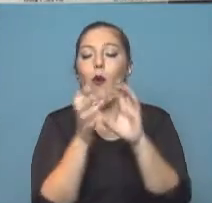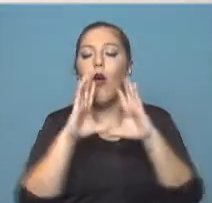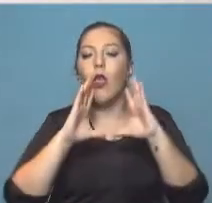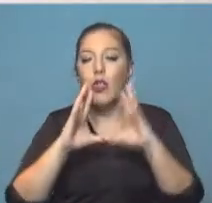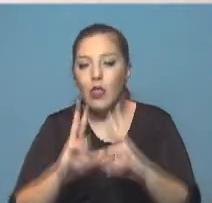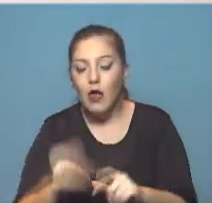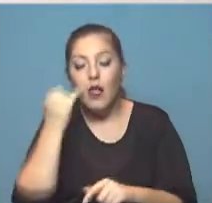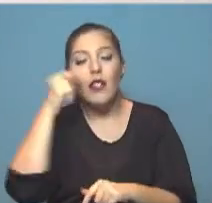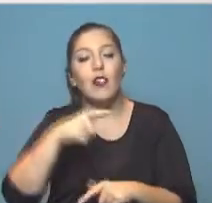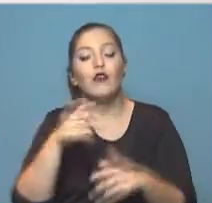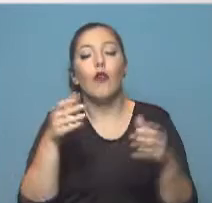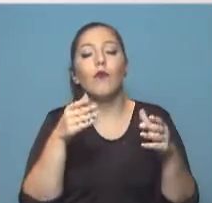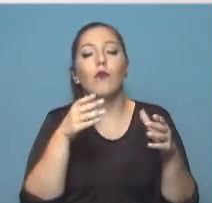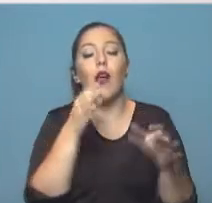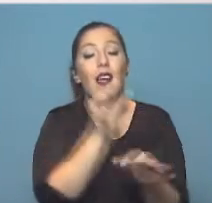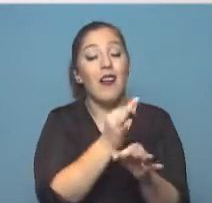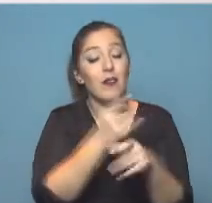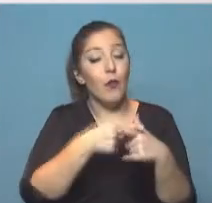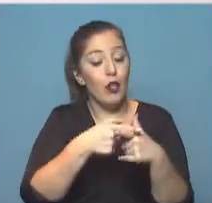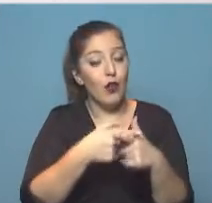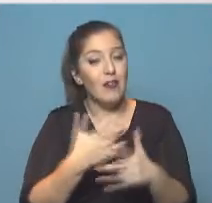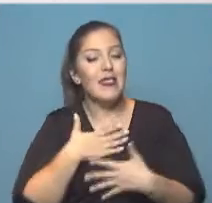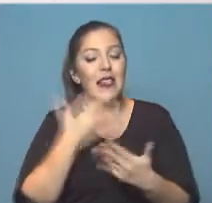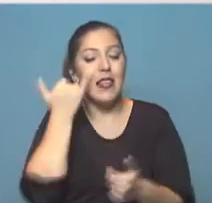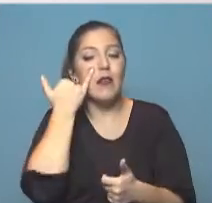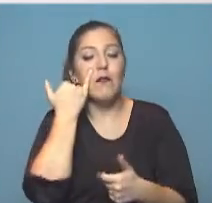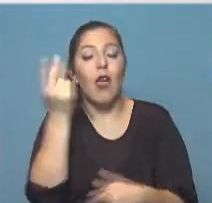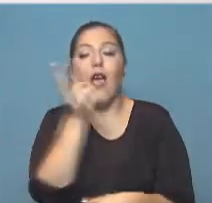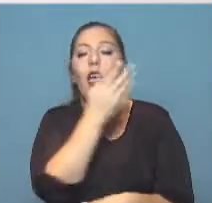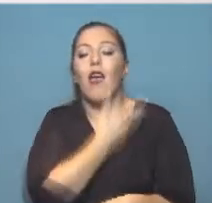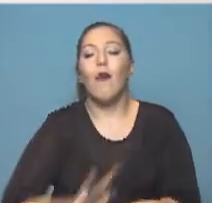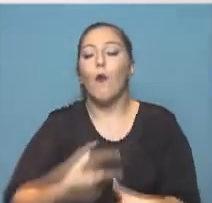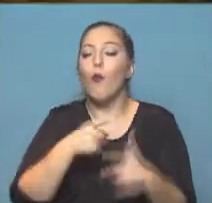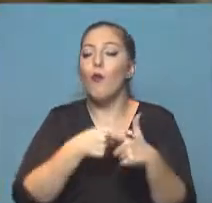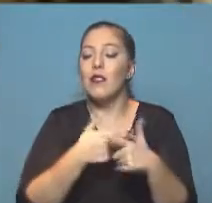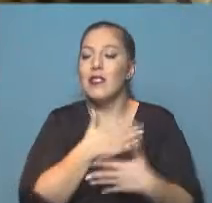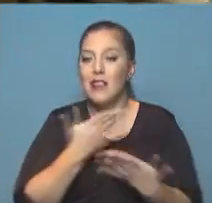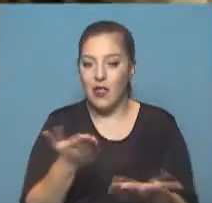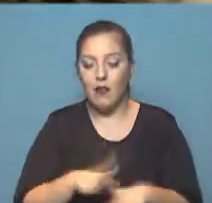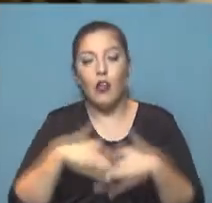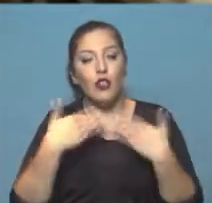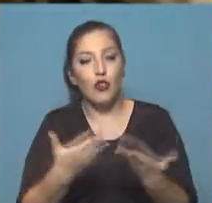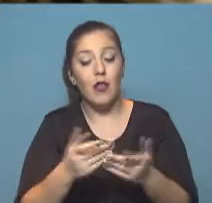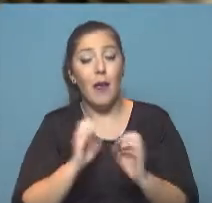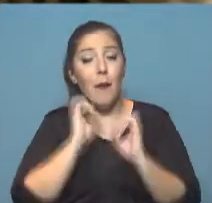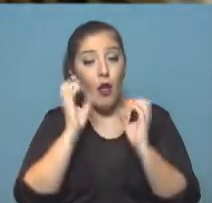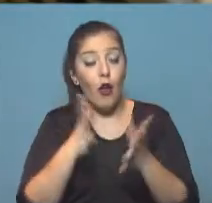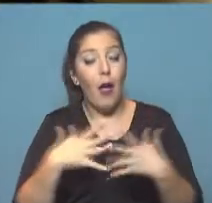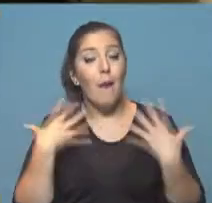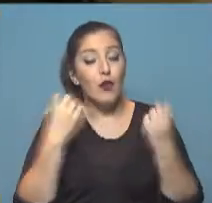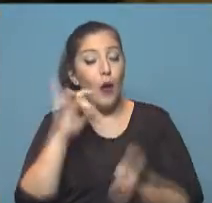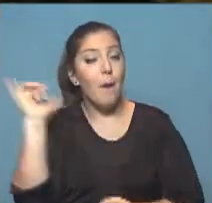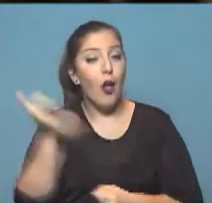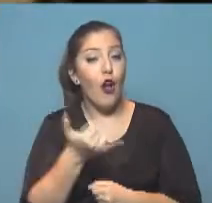clases políticas lo sienten, y los líderes políticos lo sienten. Y el mejor atajo muchas veces es, en vez de reforzar lo mejor